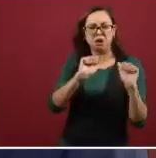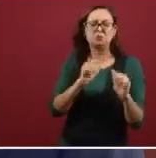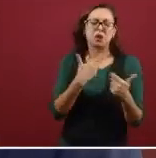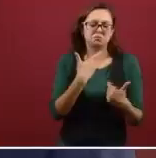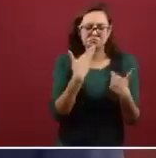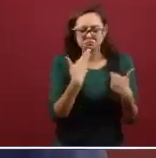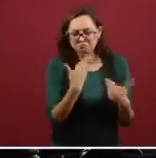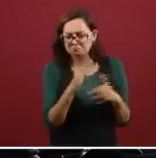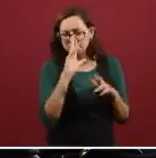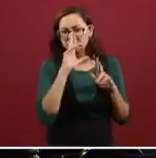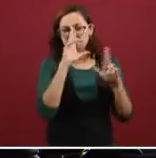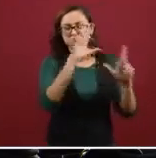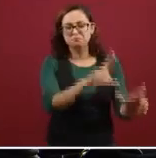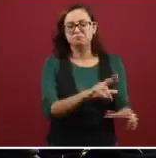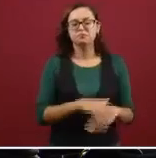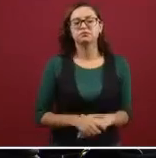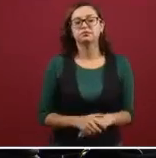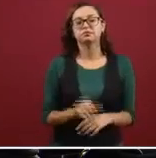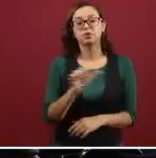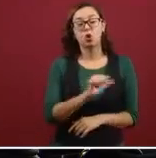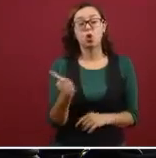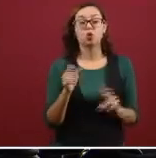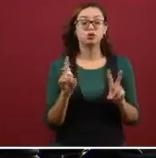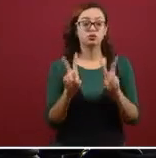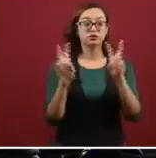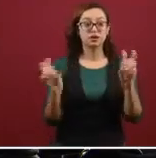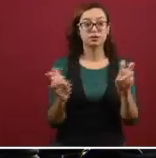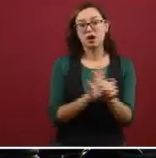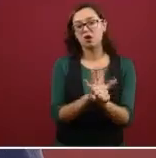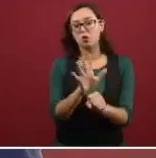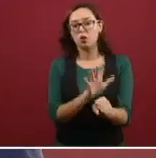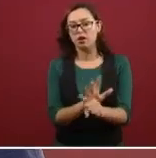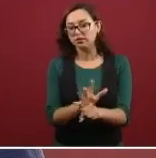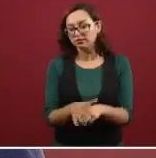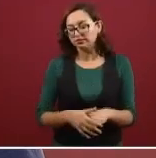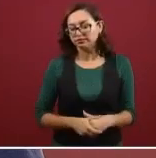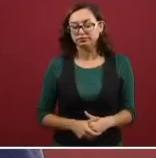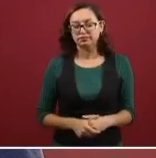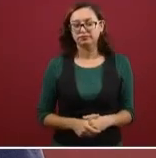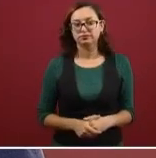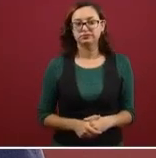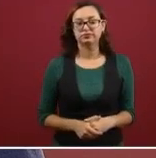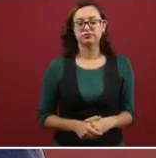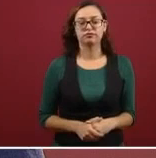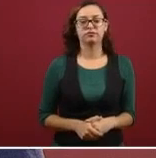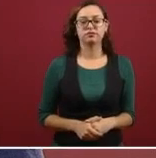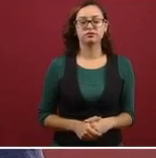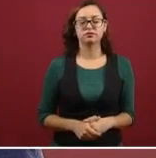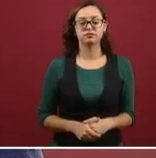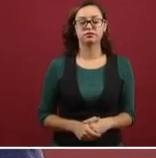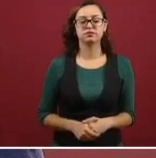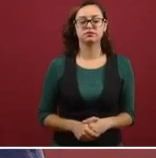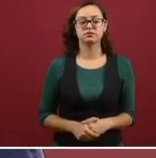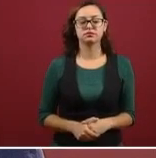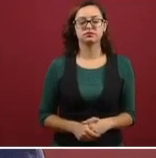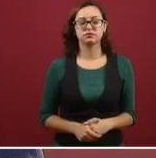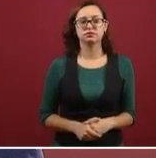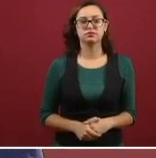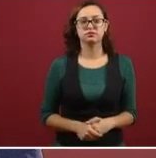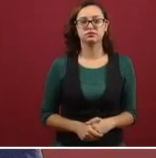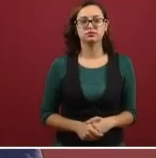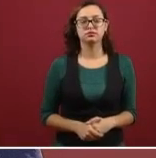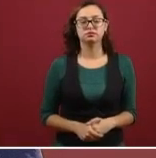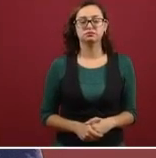Y lo otro es que suele pasar, aunque no es la